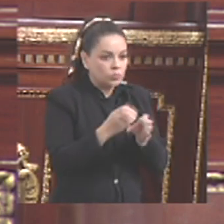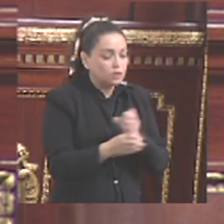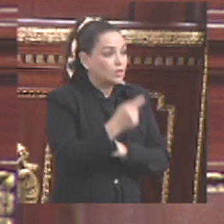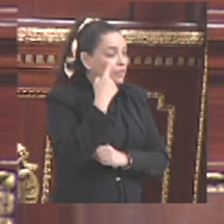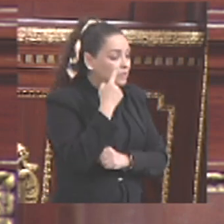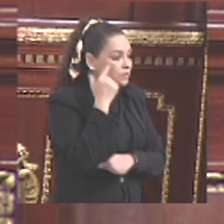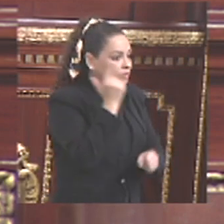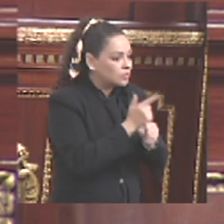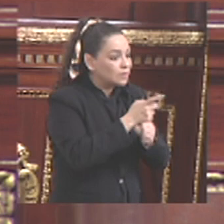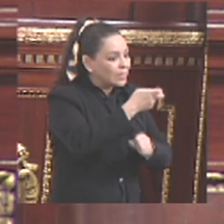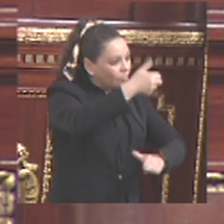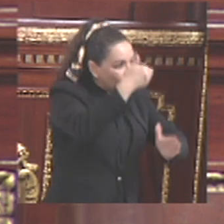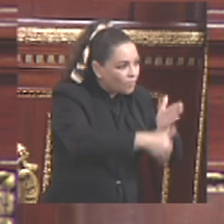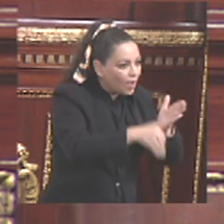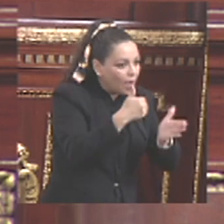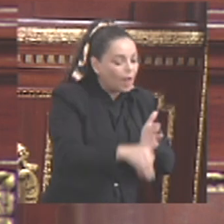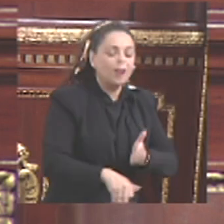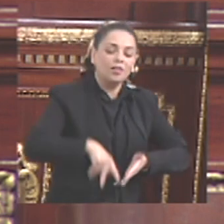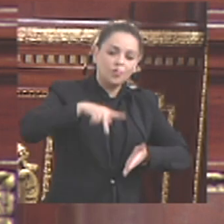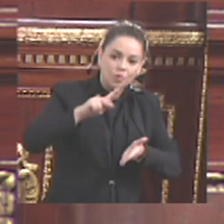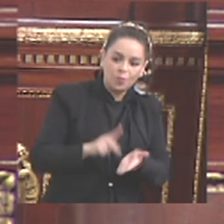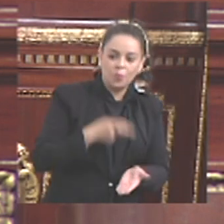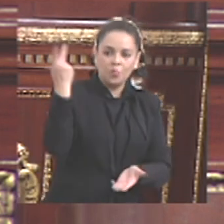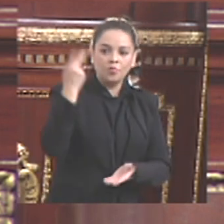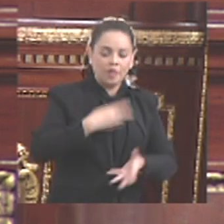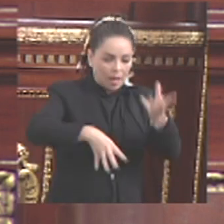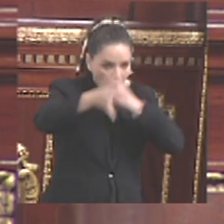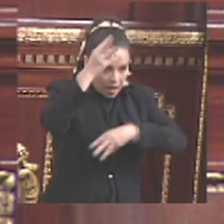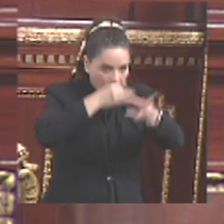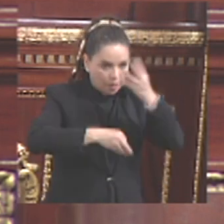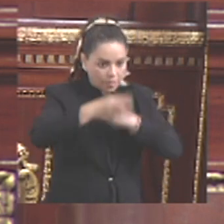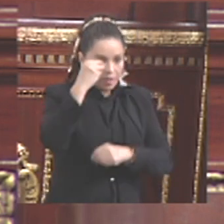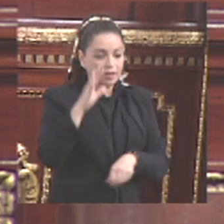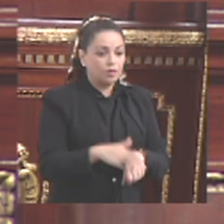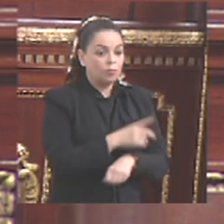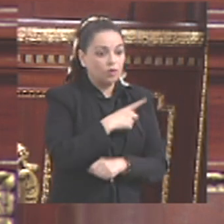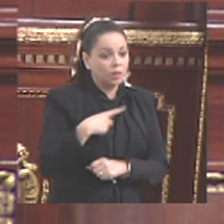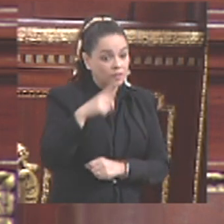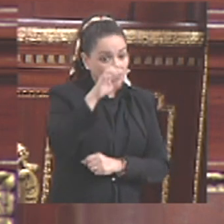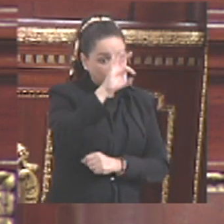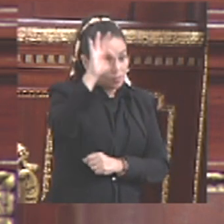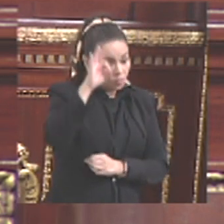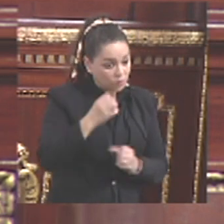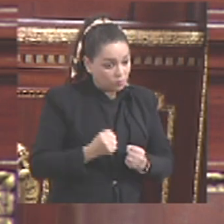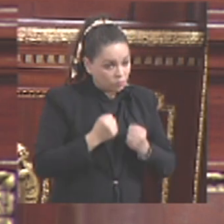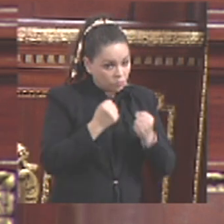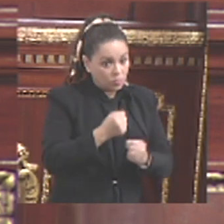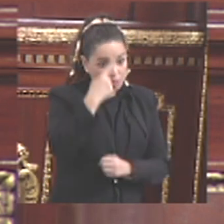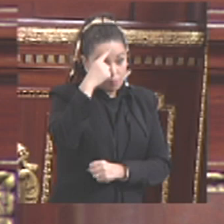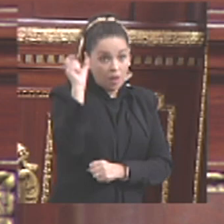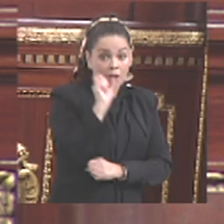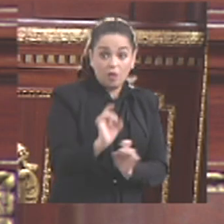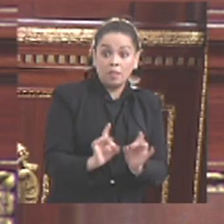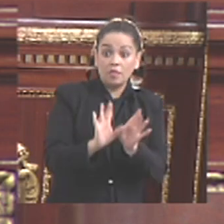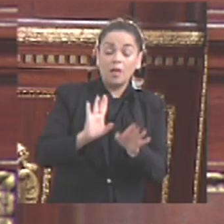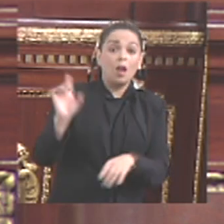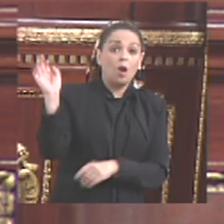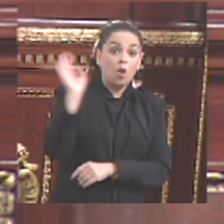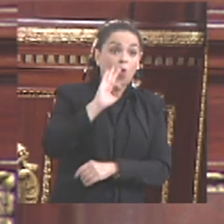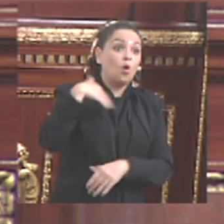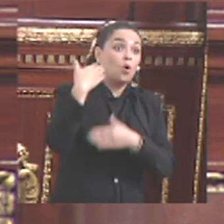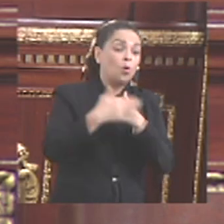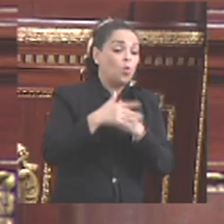debilidades para que estemos cada vez más preparados a la hora de enfrentar sucesos como el de los sismos. Se ha puesto en marcha el